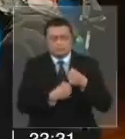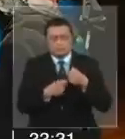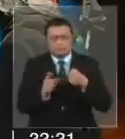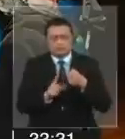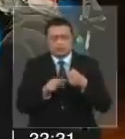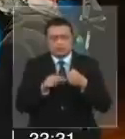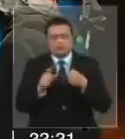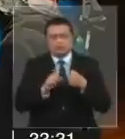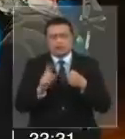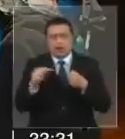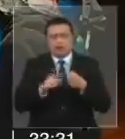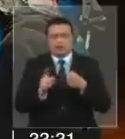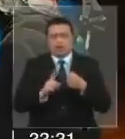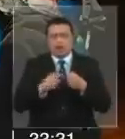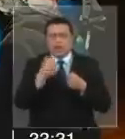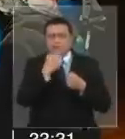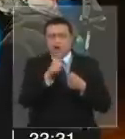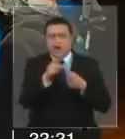no te va a pasar nada.